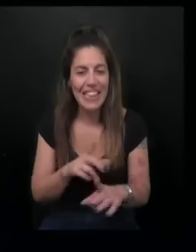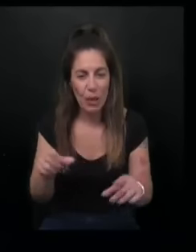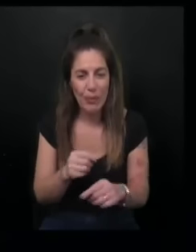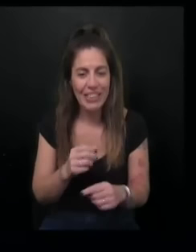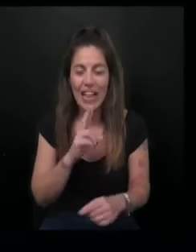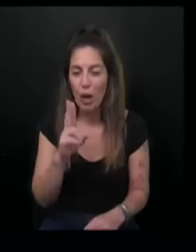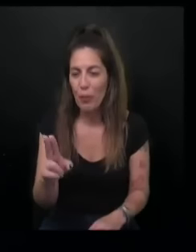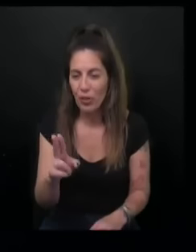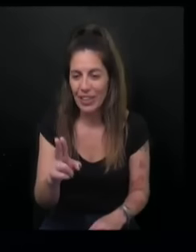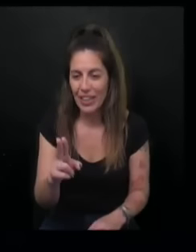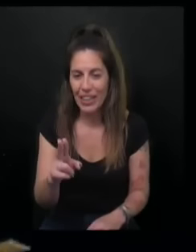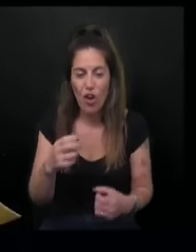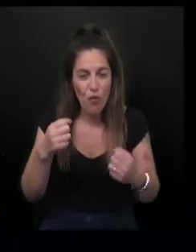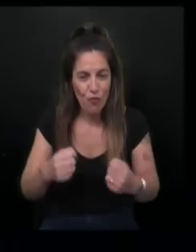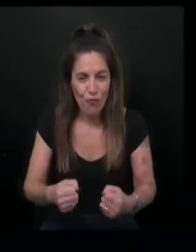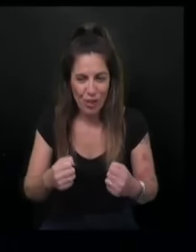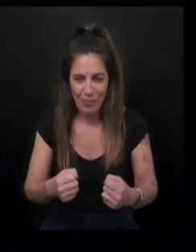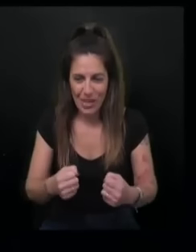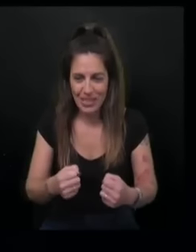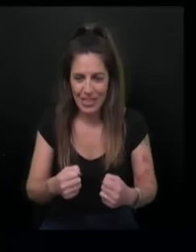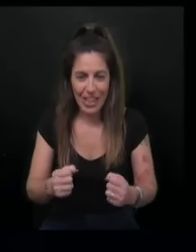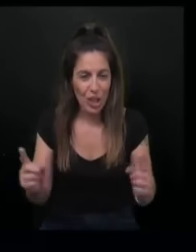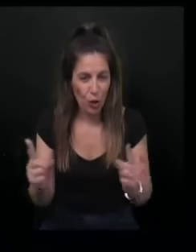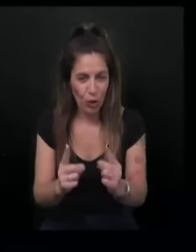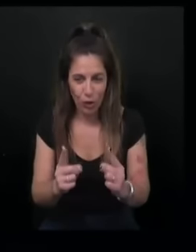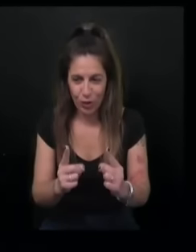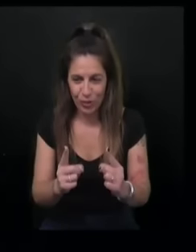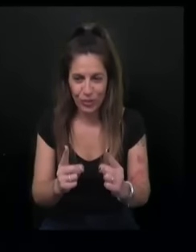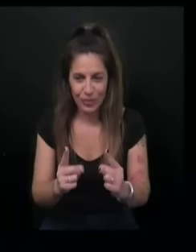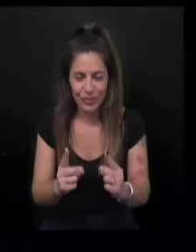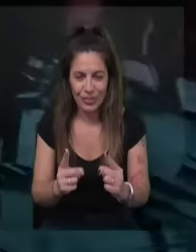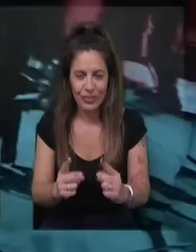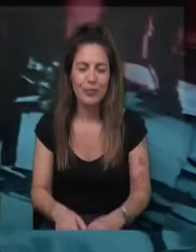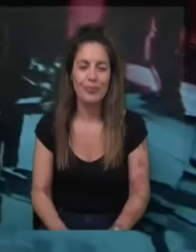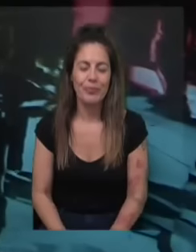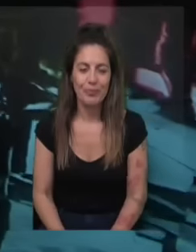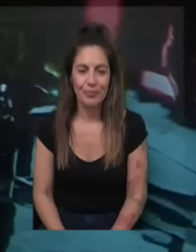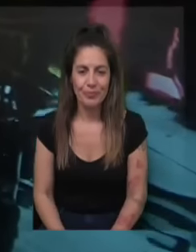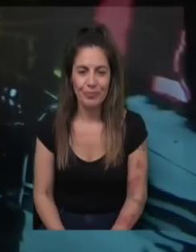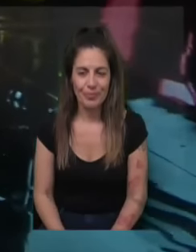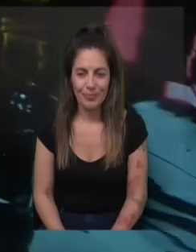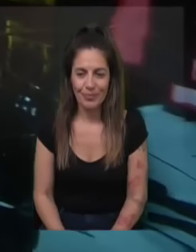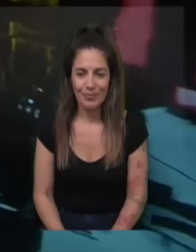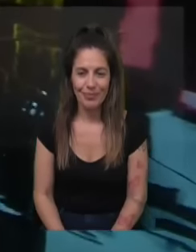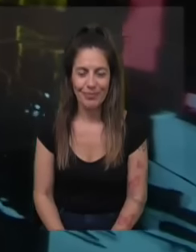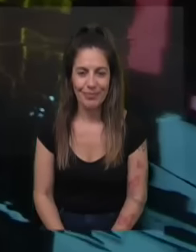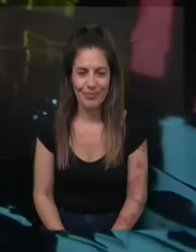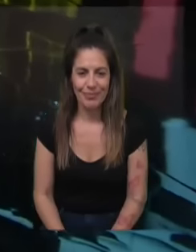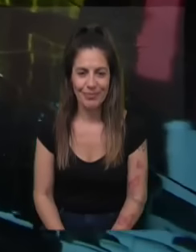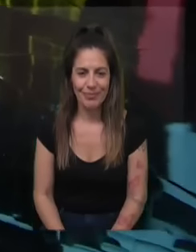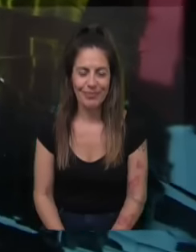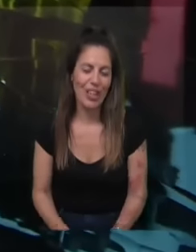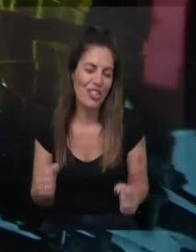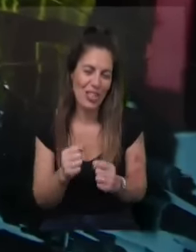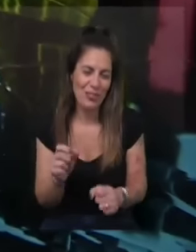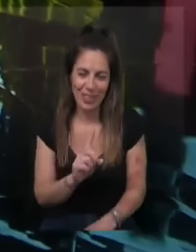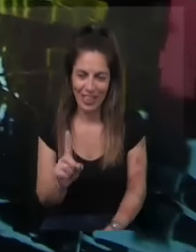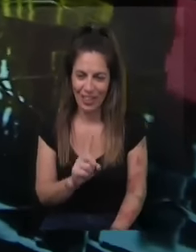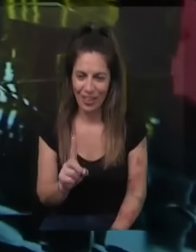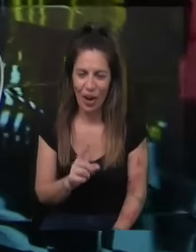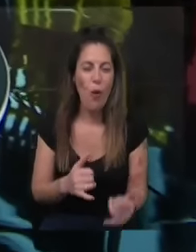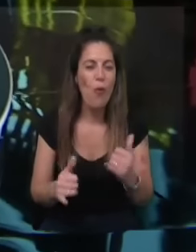contestar con firmeza y corto es no no no se asuste por favor es